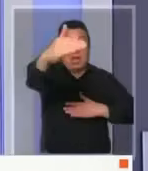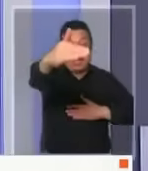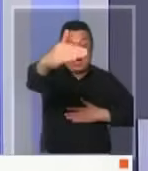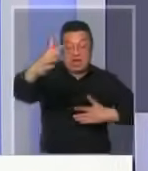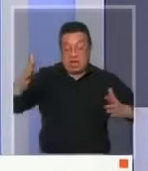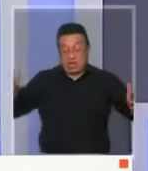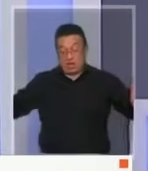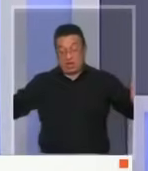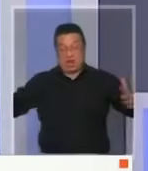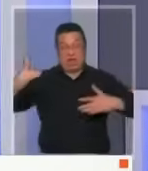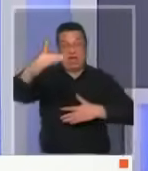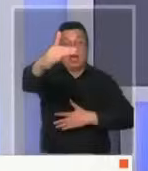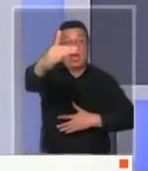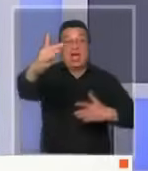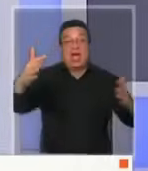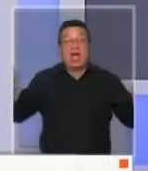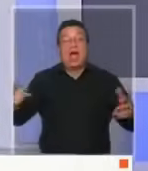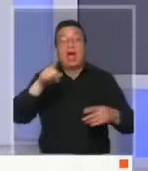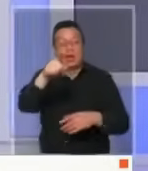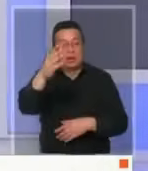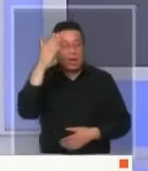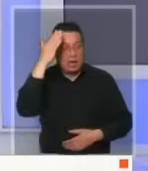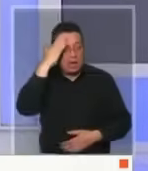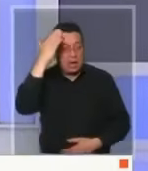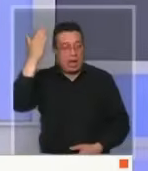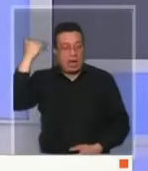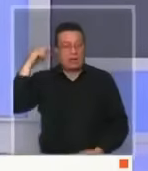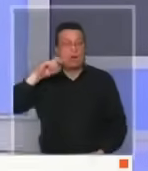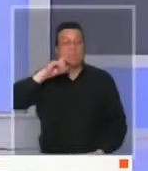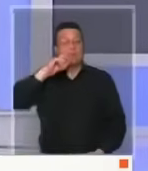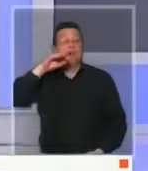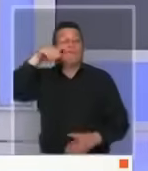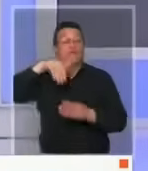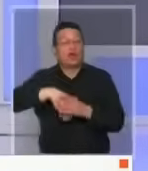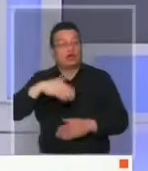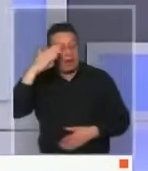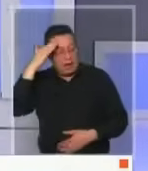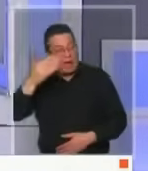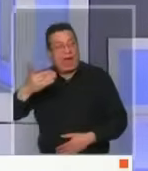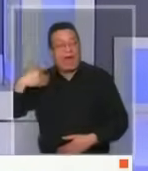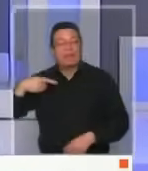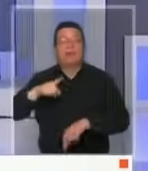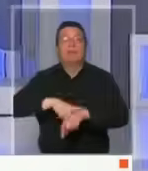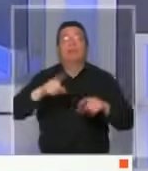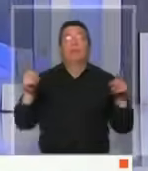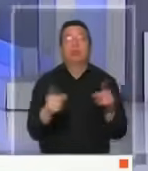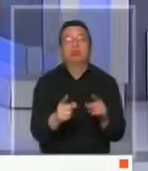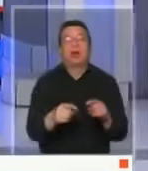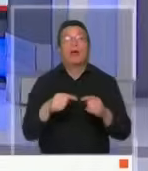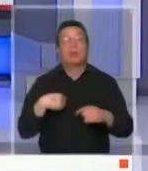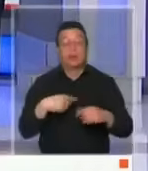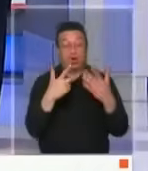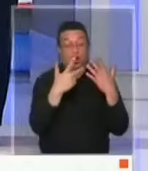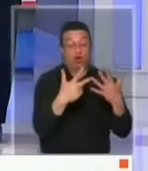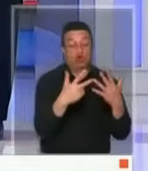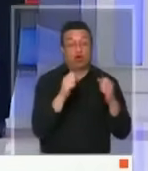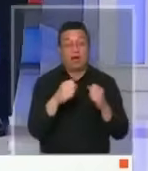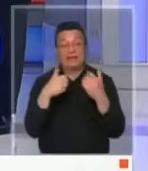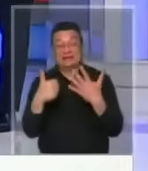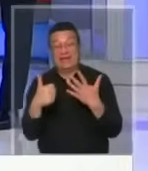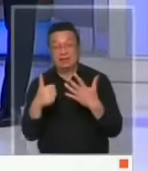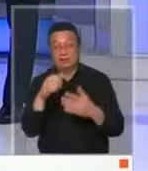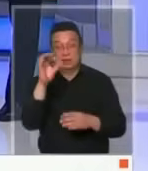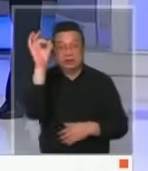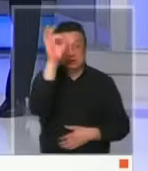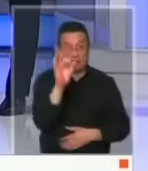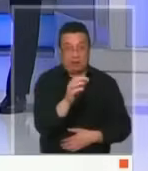demorar menos usted en la medida que tenga la posibilidad de saber cuáles son los candidatos exactamente y ojo que también las mesas funcionan de ocho a se sábado y domingo